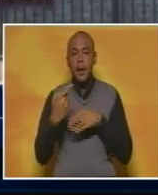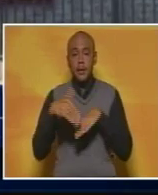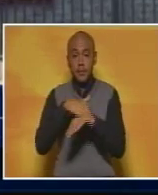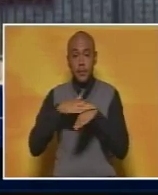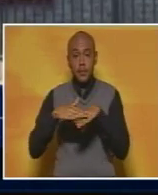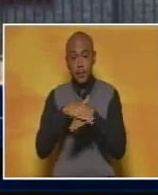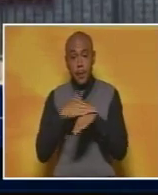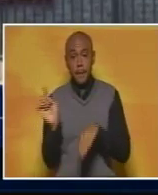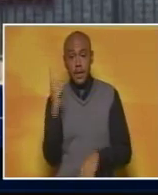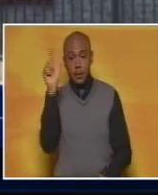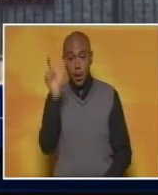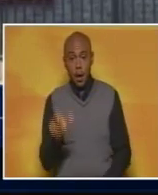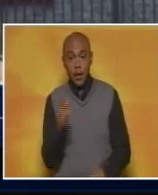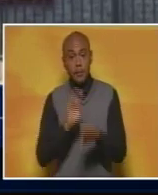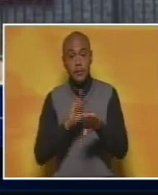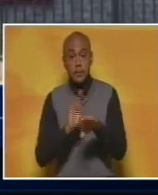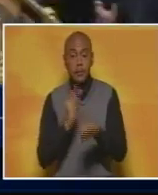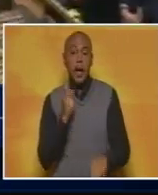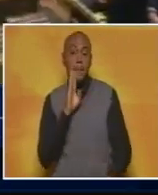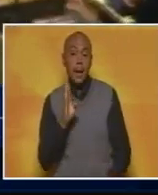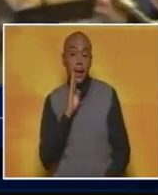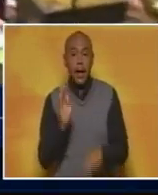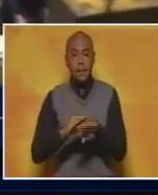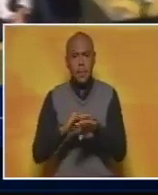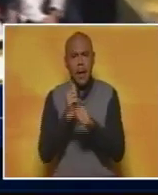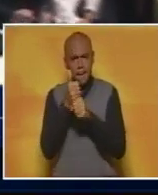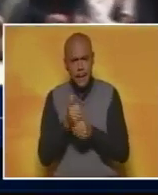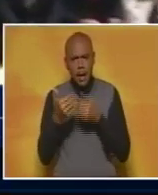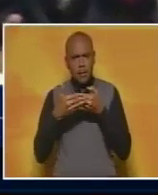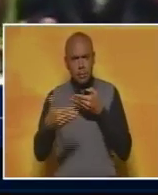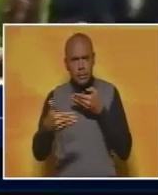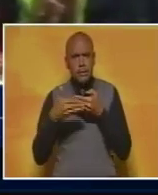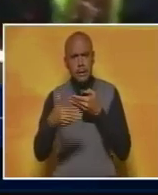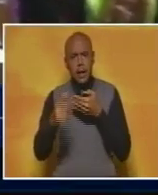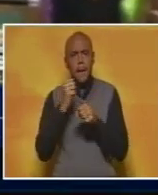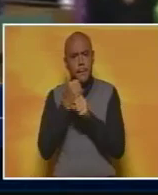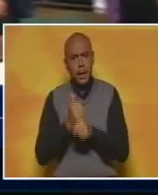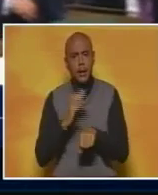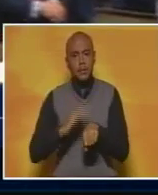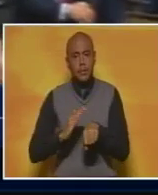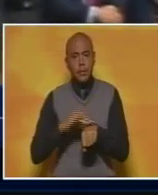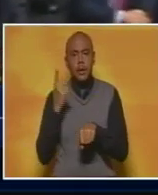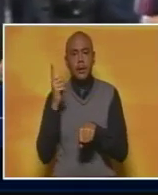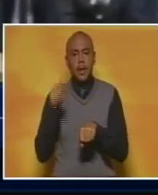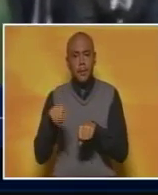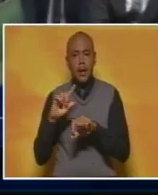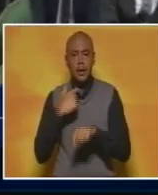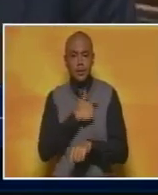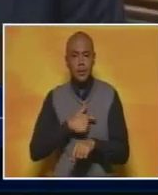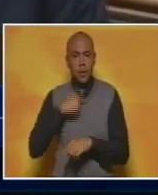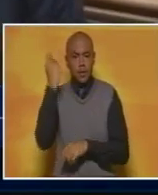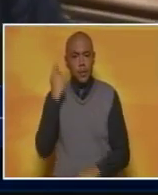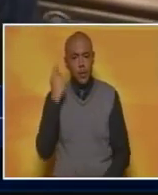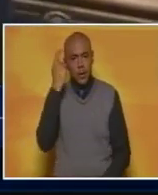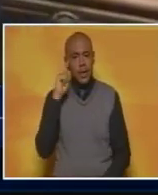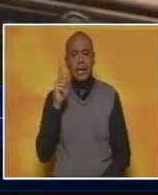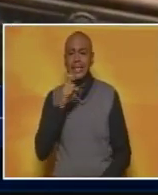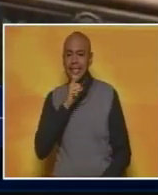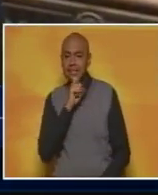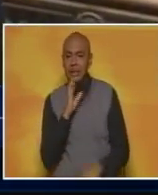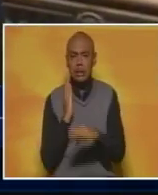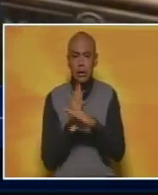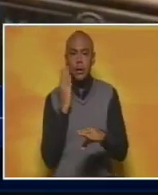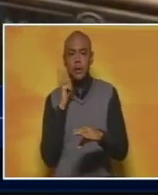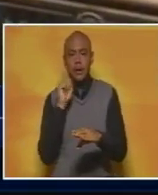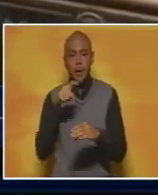había solicitado a Bruselas un nuevo retraso de la fecha de salida forzado por la Cámara de los Comunes y ante las dificultades para aprobar el acuerdo de retirada